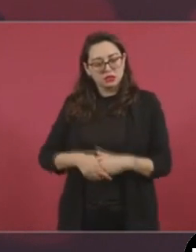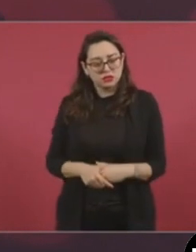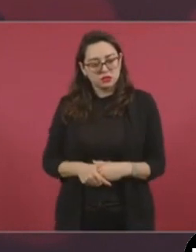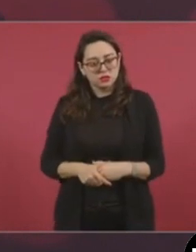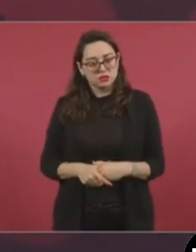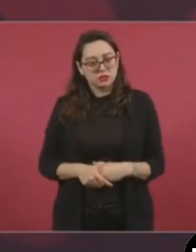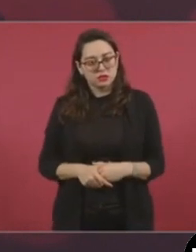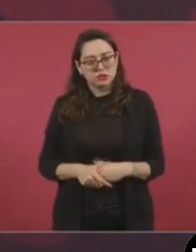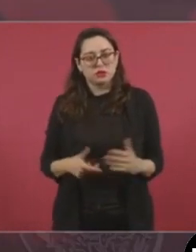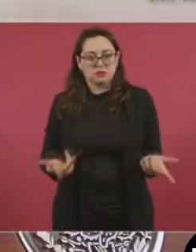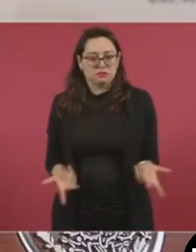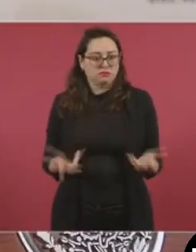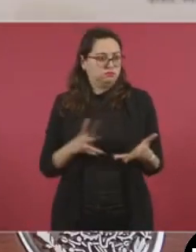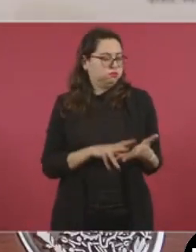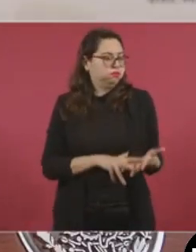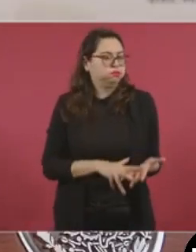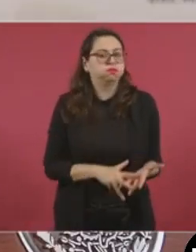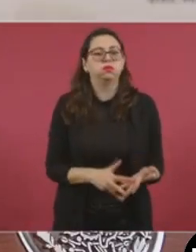de la violencia